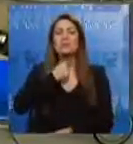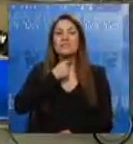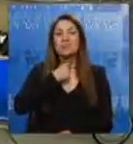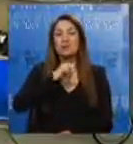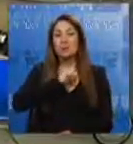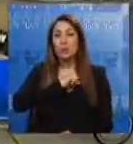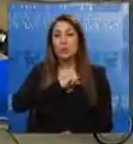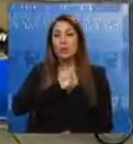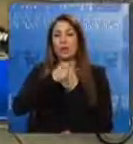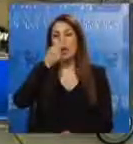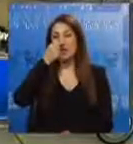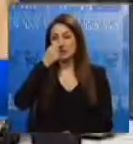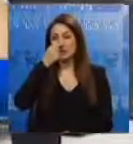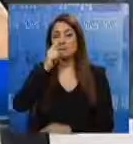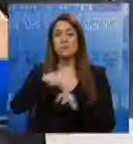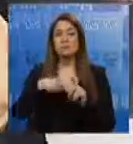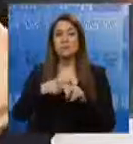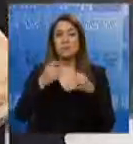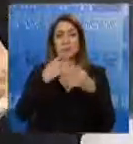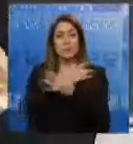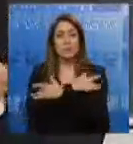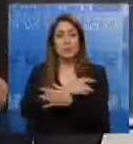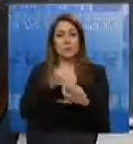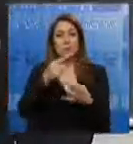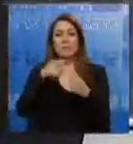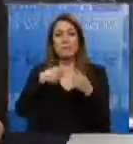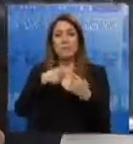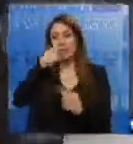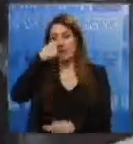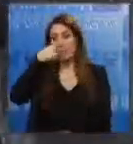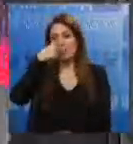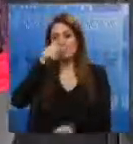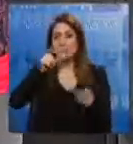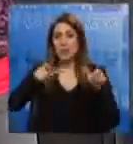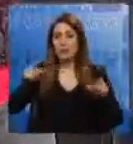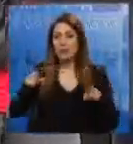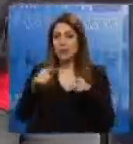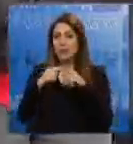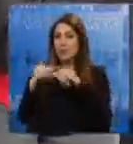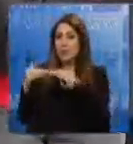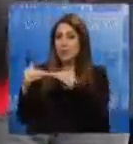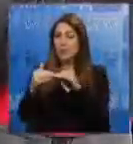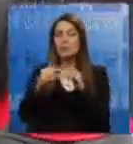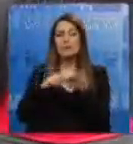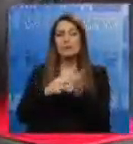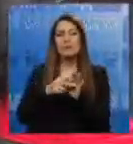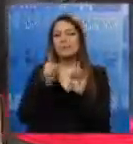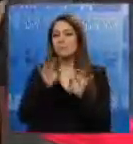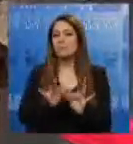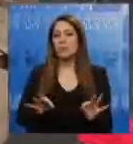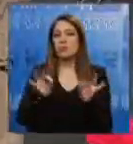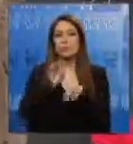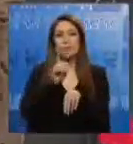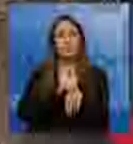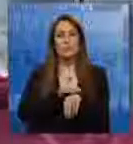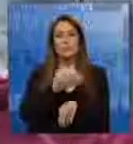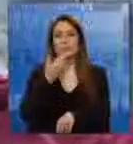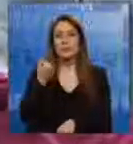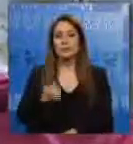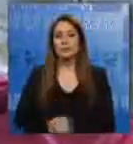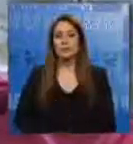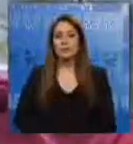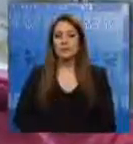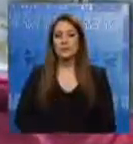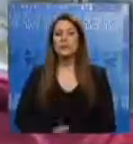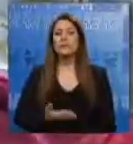tos, estornudos, dolores musculares y secreción nasal. Los ciudadanos coinciden en la importancia de acudir primero al médico. Me parece muy bien